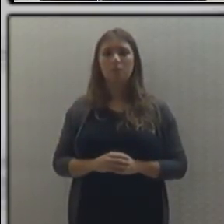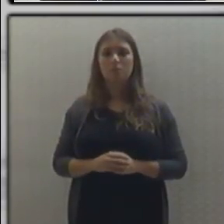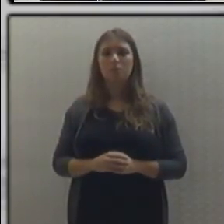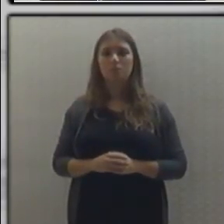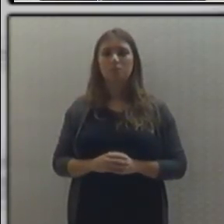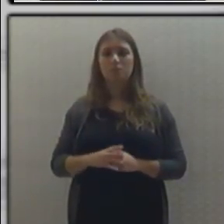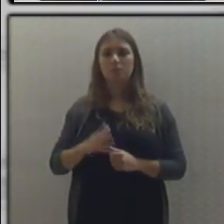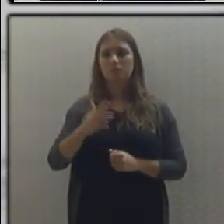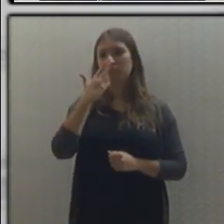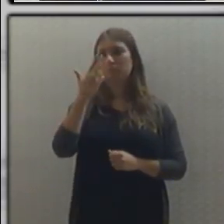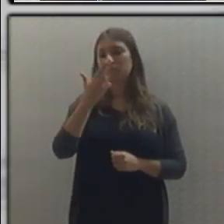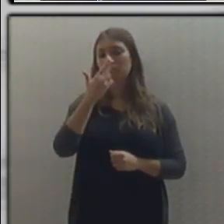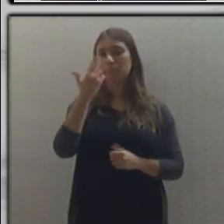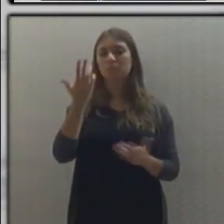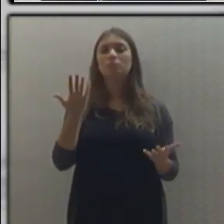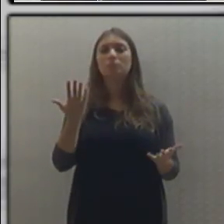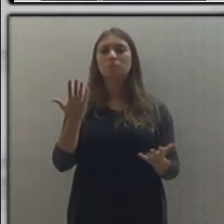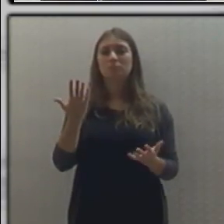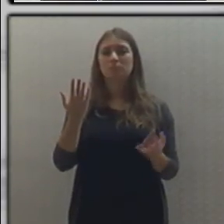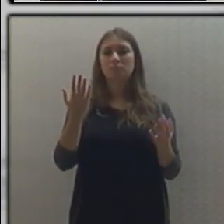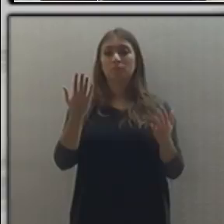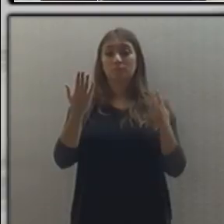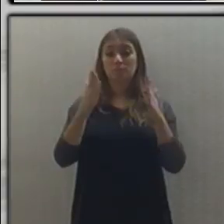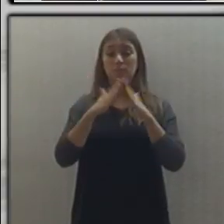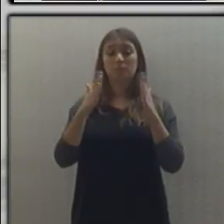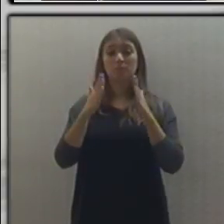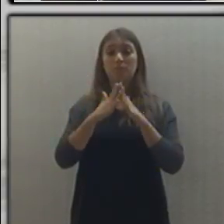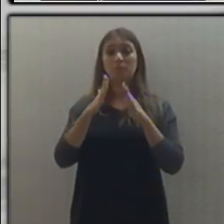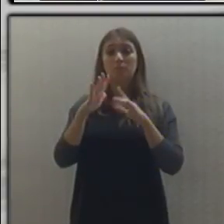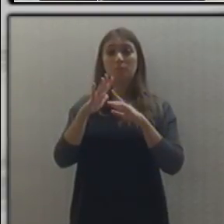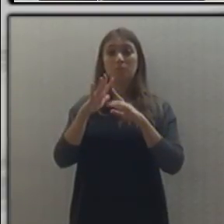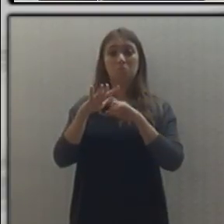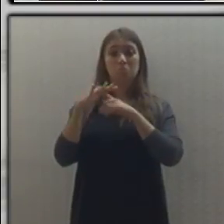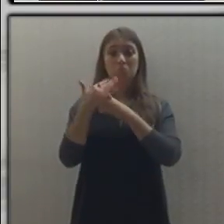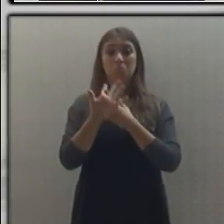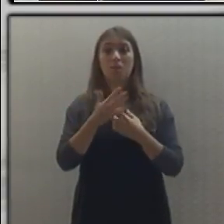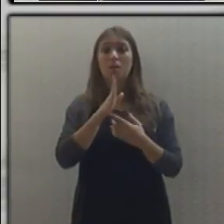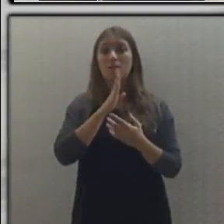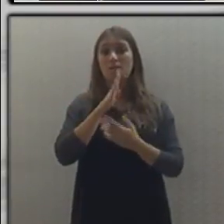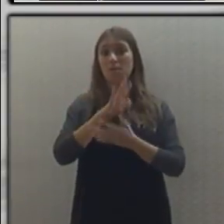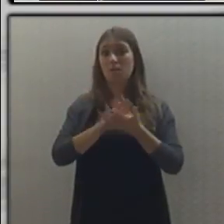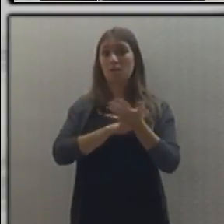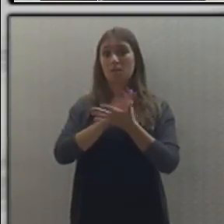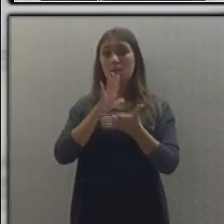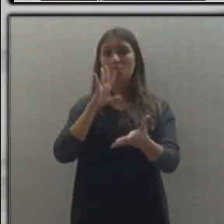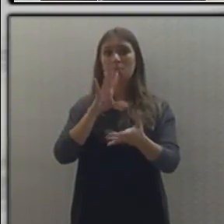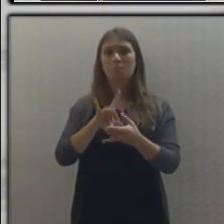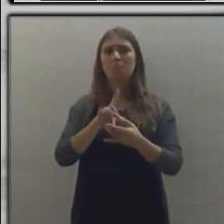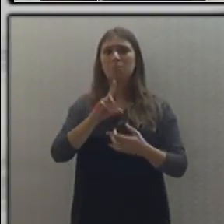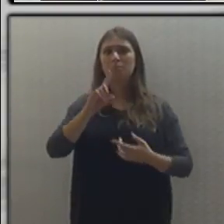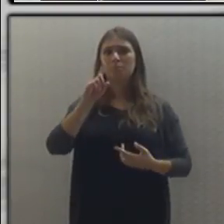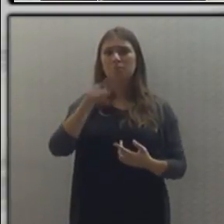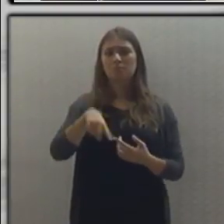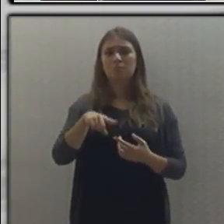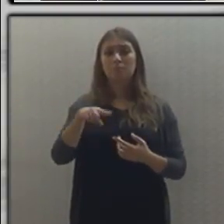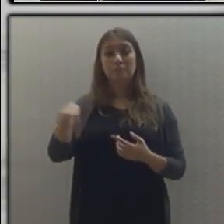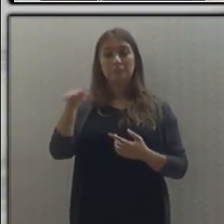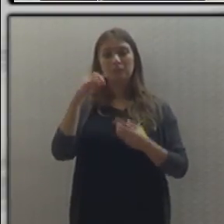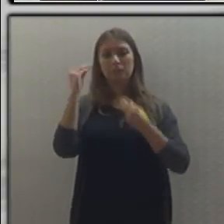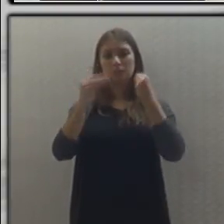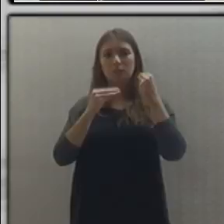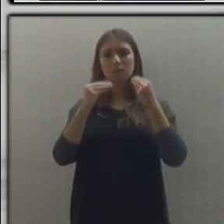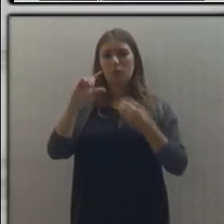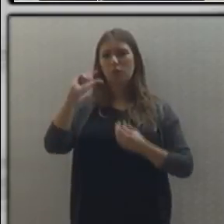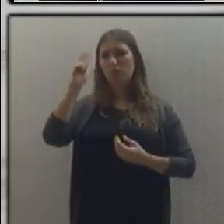Me parecen interesantes porque no solo plantean situaciones como las que acabamos de ver, sino que han reflexionado sobre el